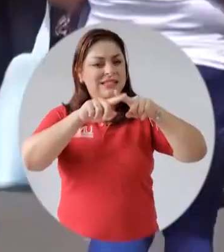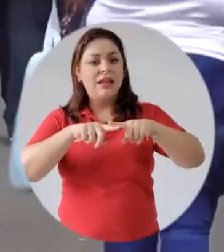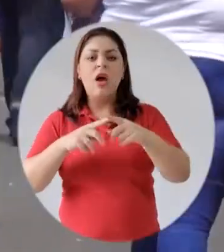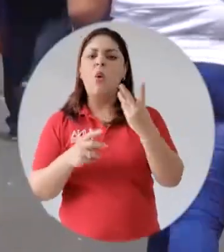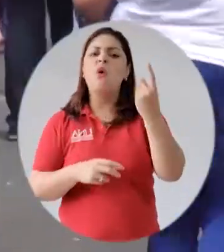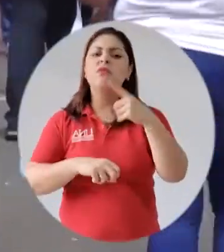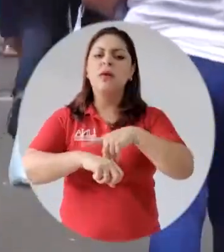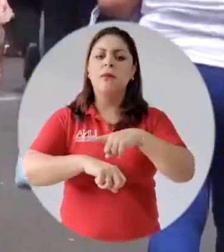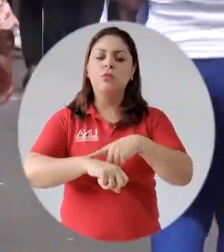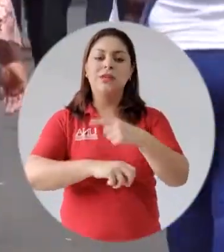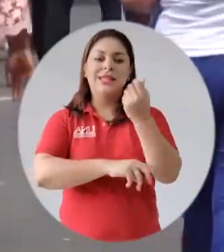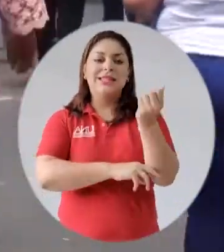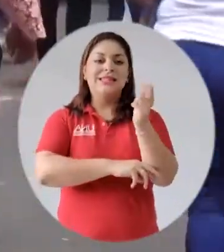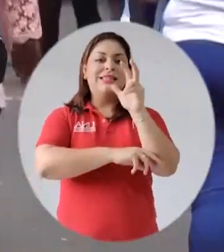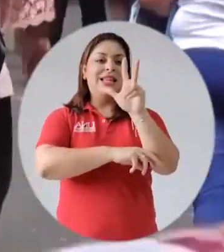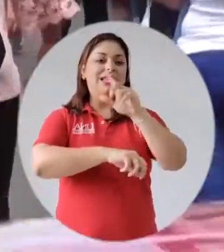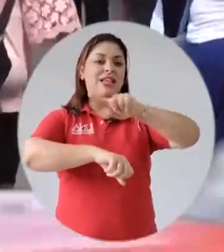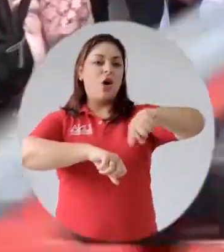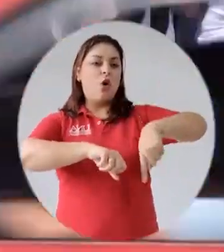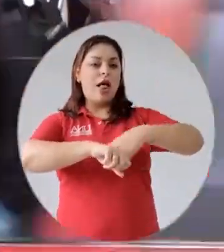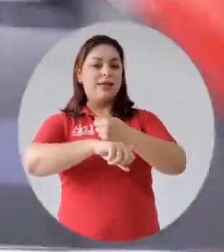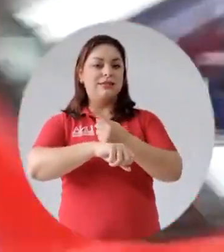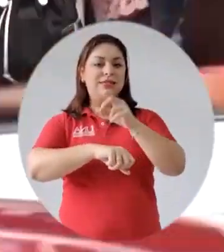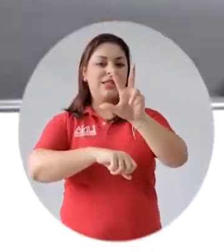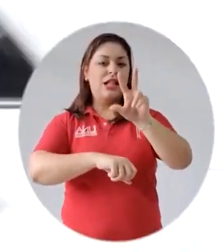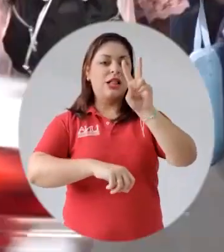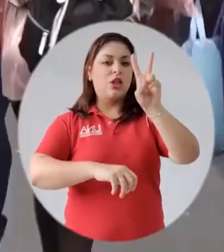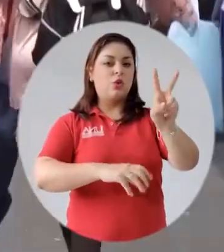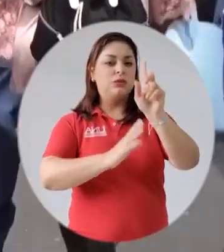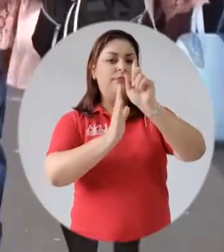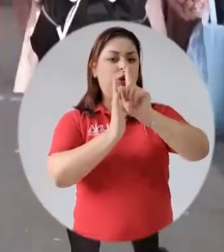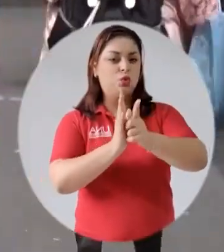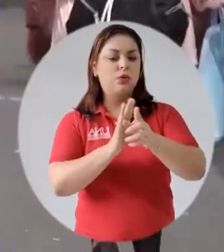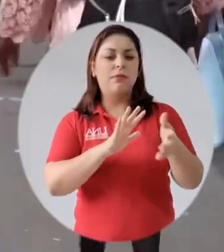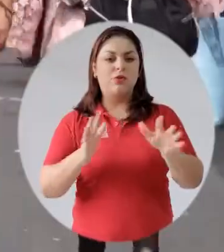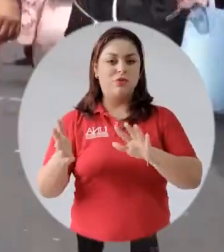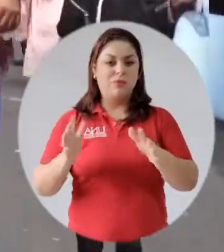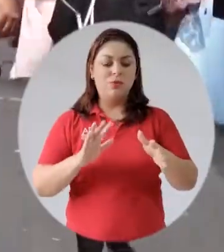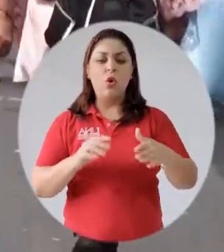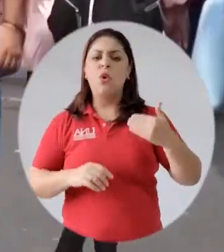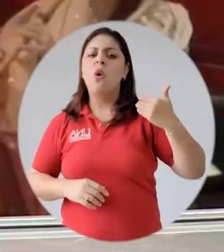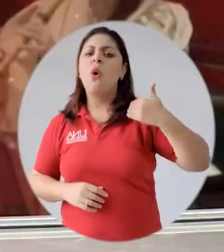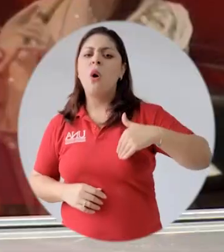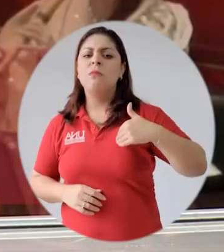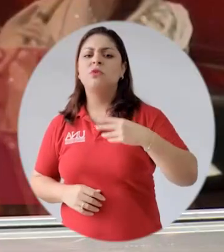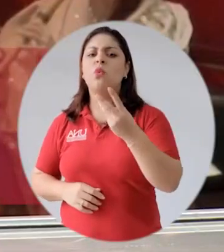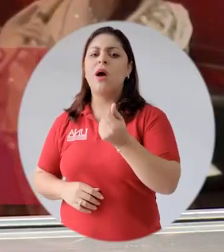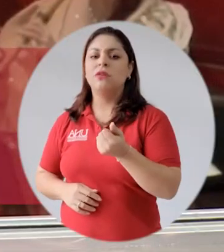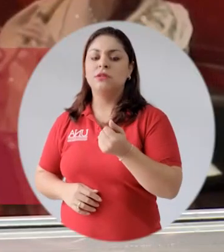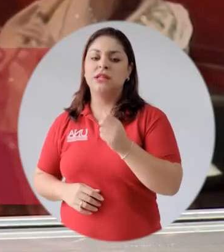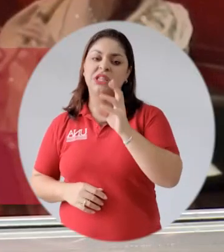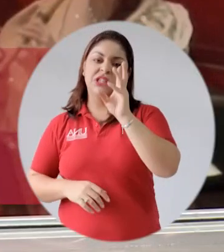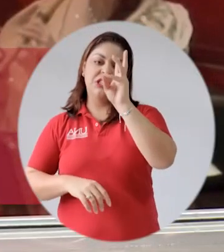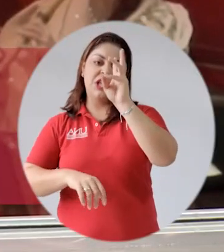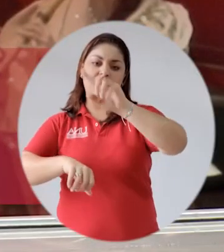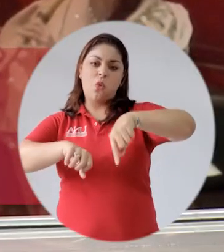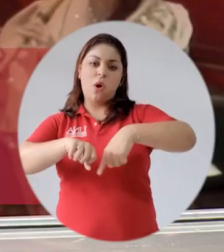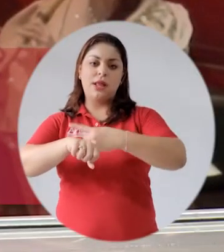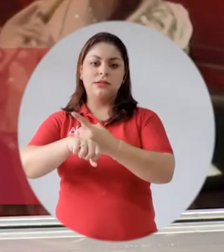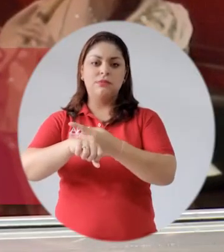esta información, ¿verdad? Porque entonces entenderíamos que los hombres y las mujeres en cuanto a trabajo doméstico no remunerado tenemos una participación del